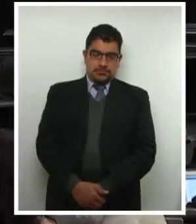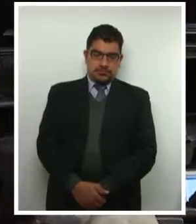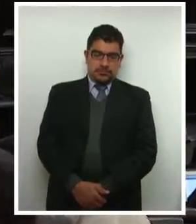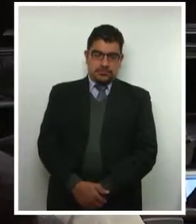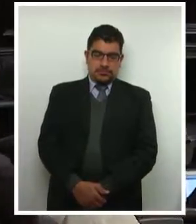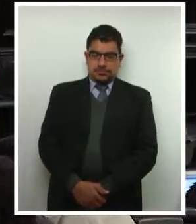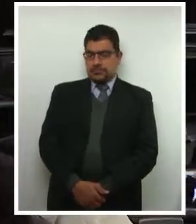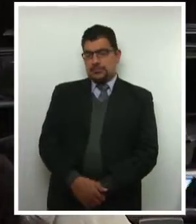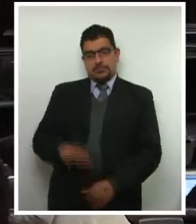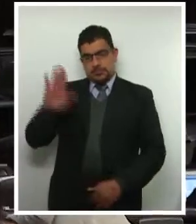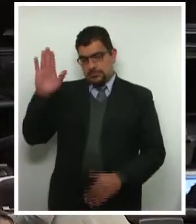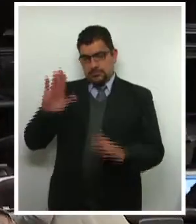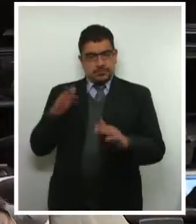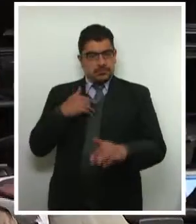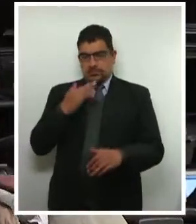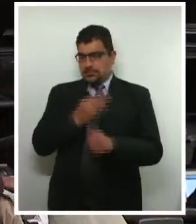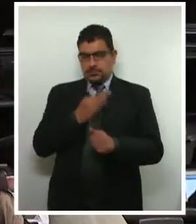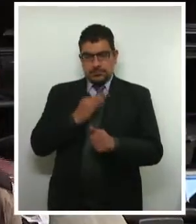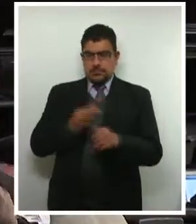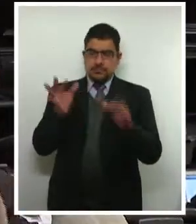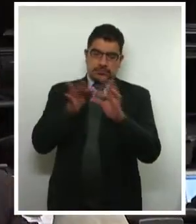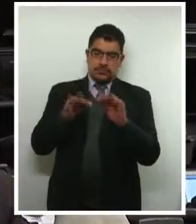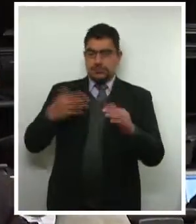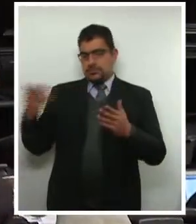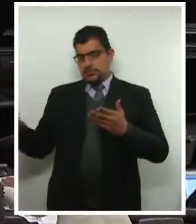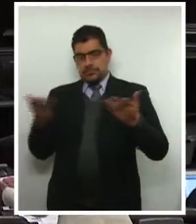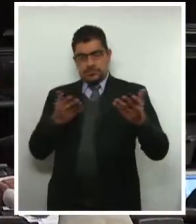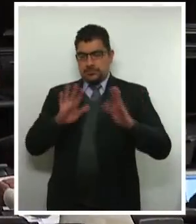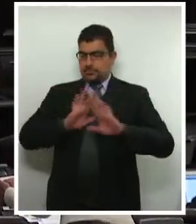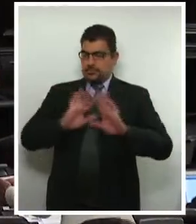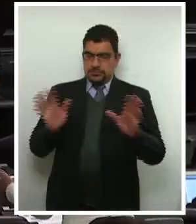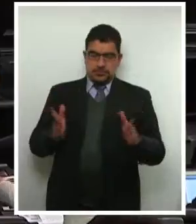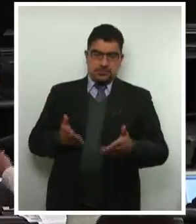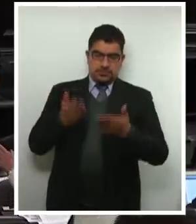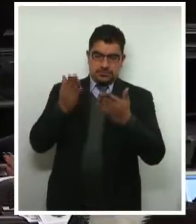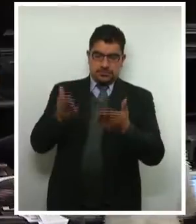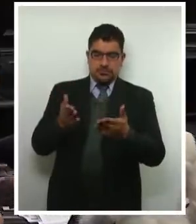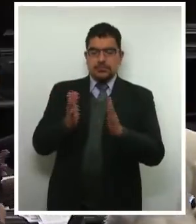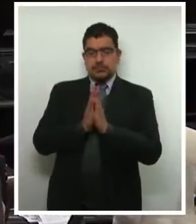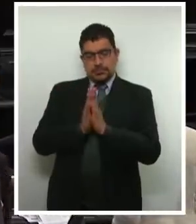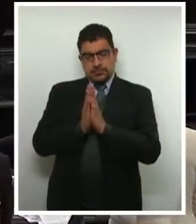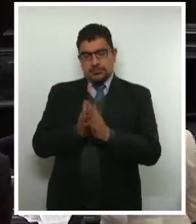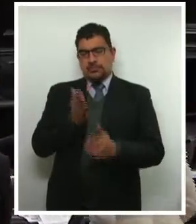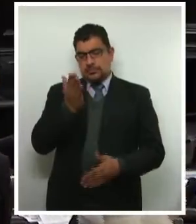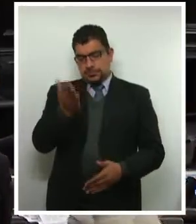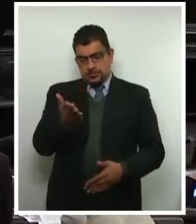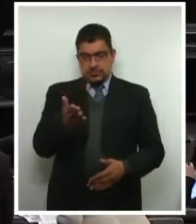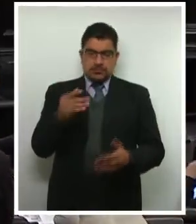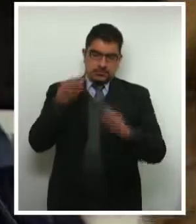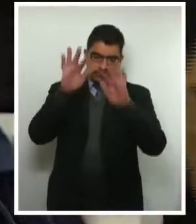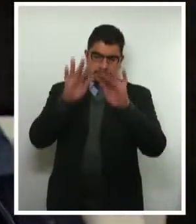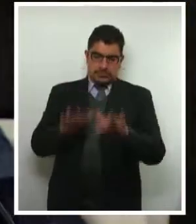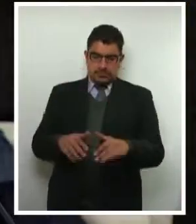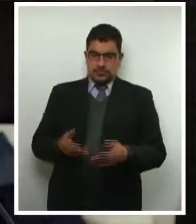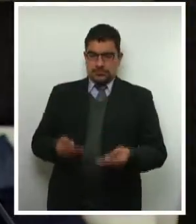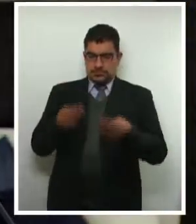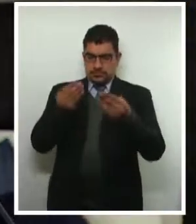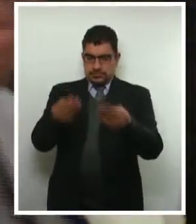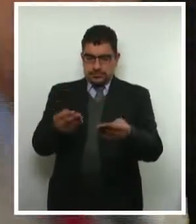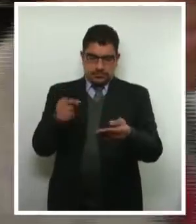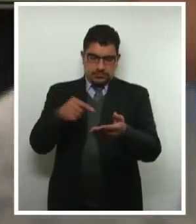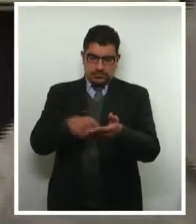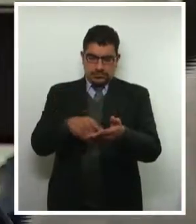se dieron argumentos en un sentido y en otro. Solicitamos atentamente que el documento que ha sido presentado